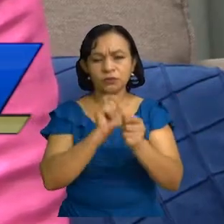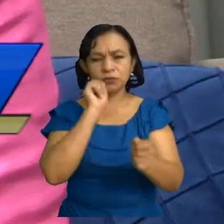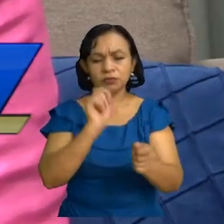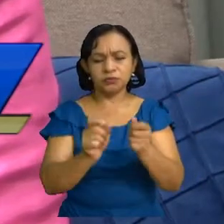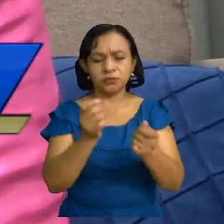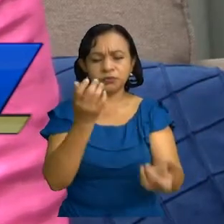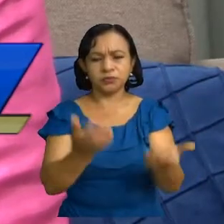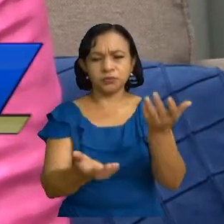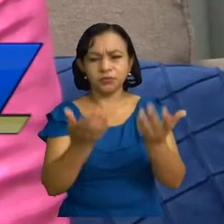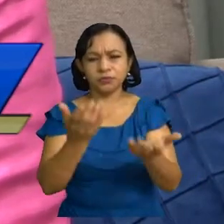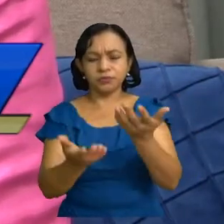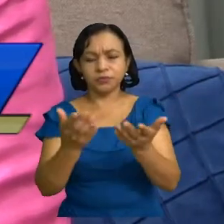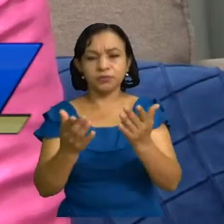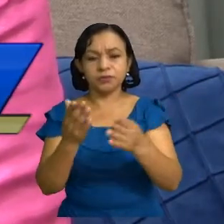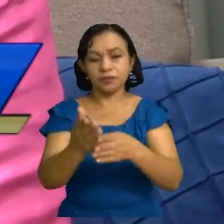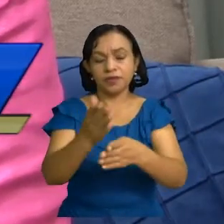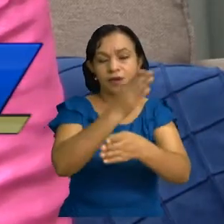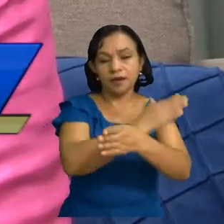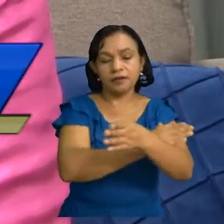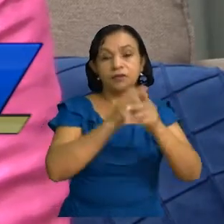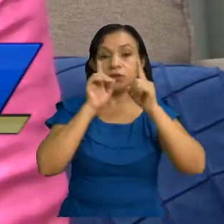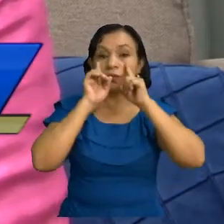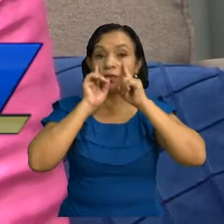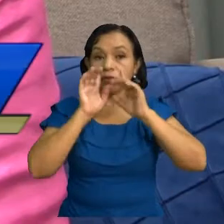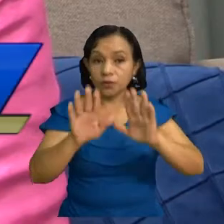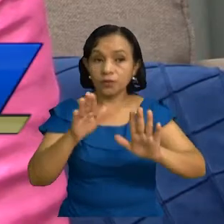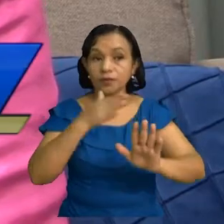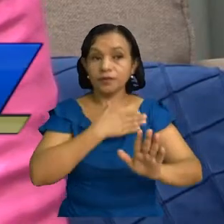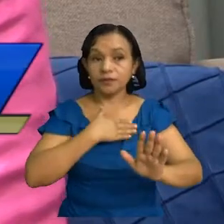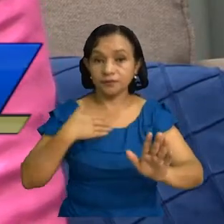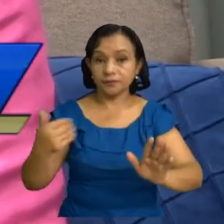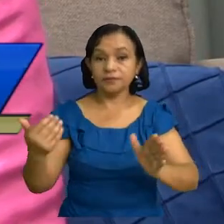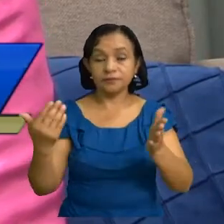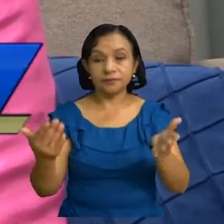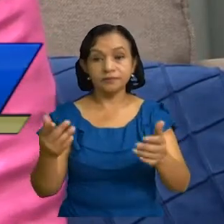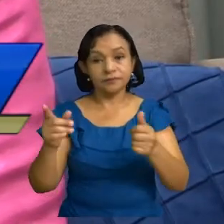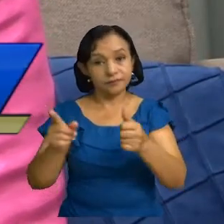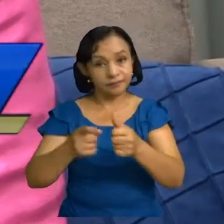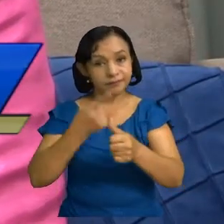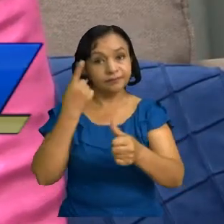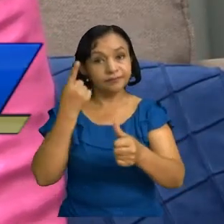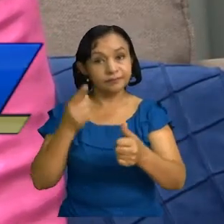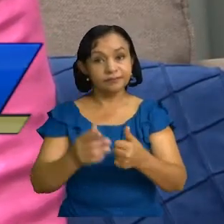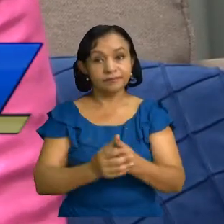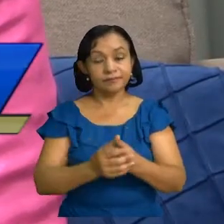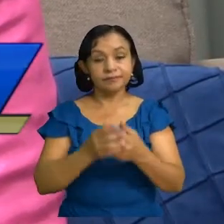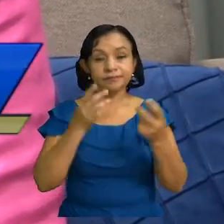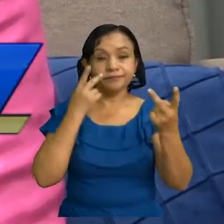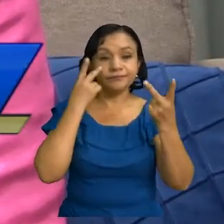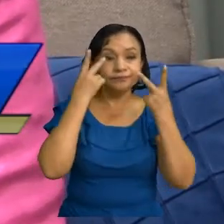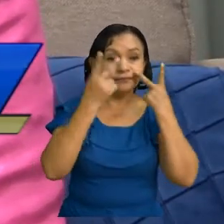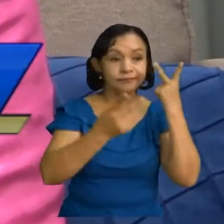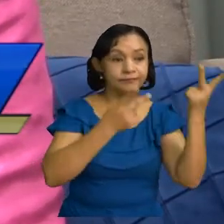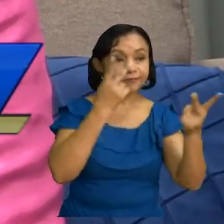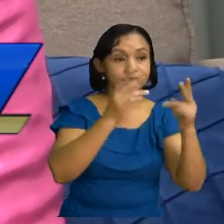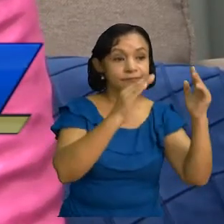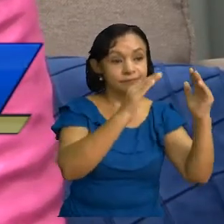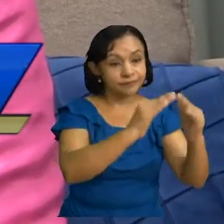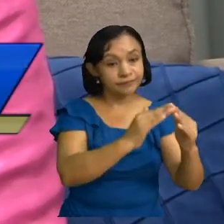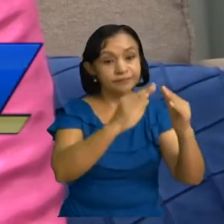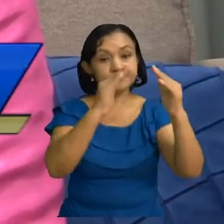nosotros la prevención es lo primero verdad esa visita a casa casi llevarle el